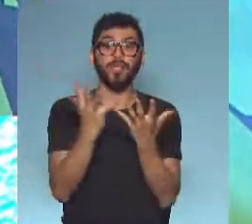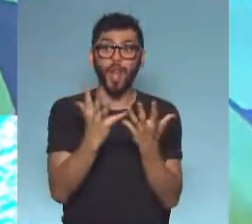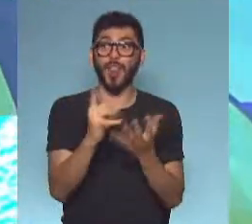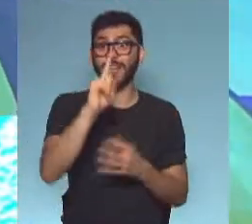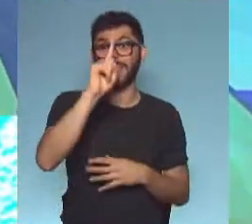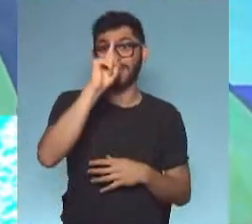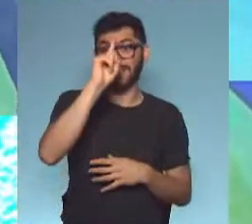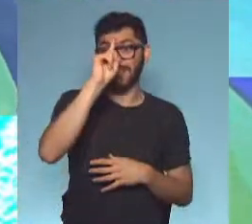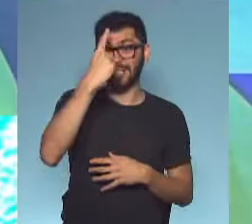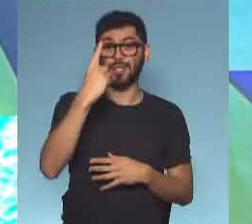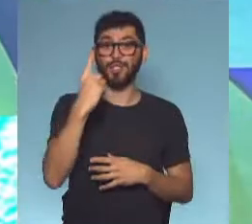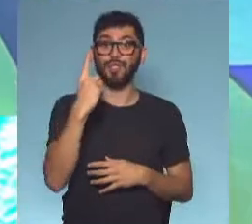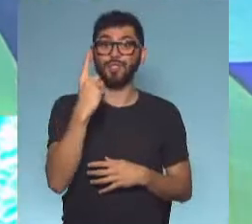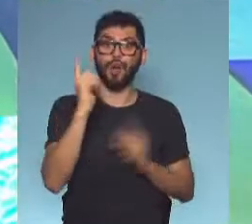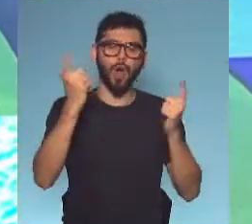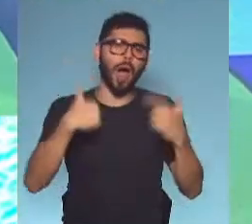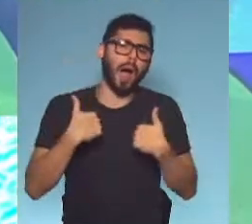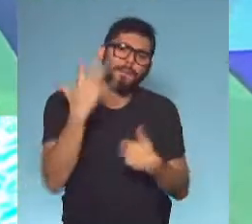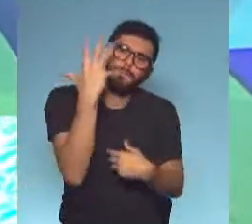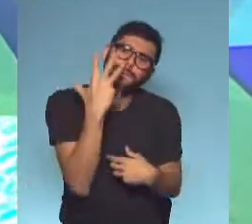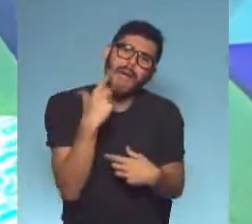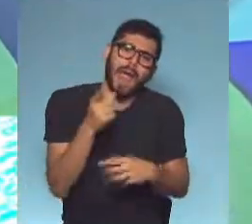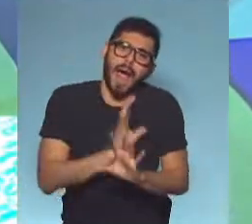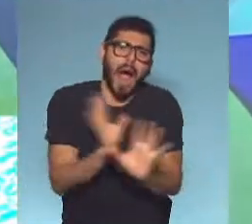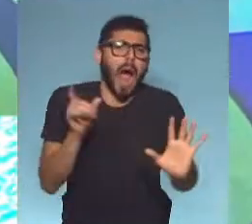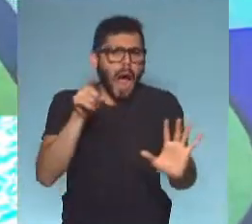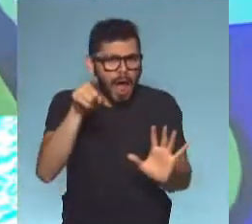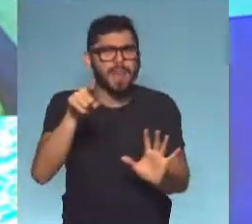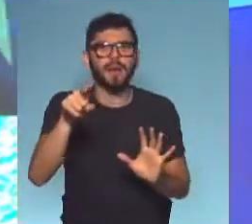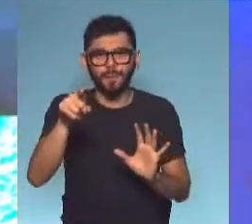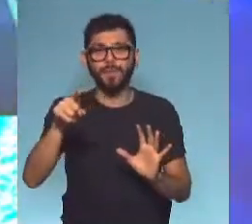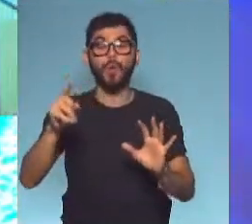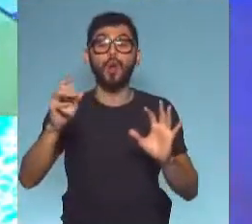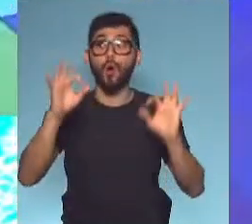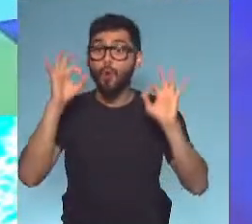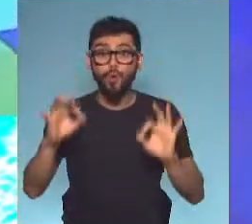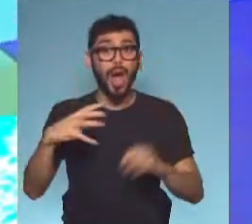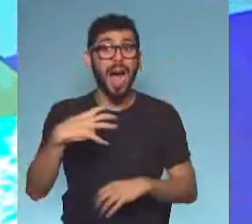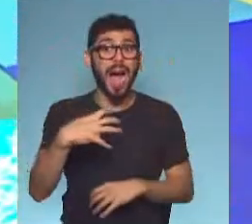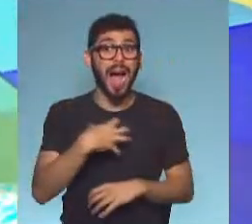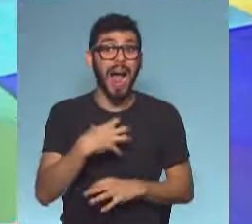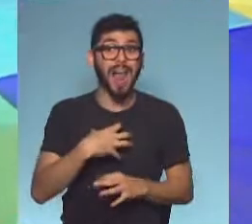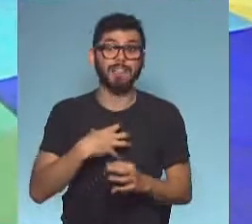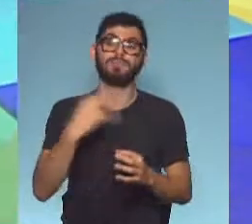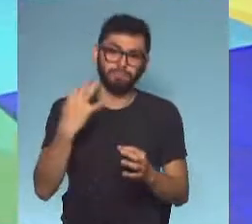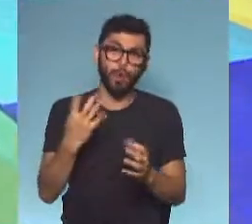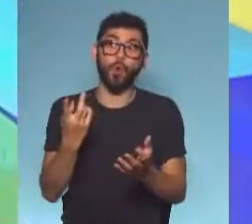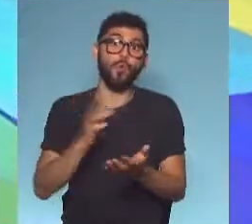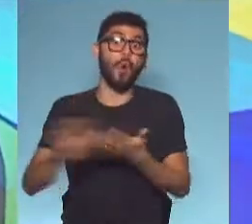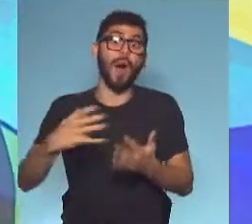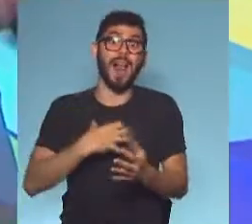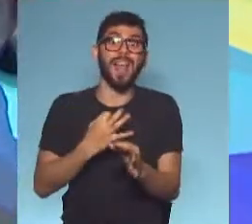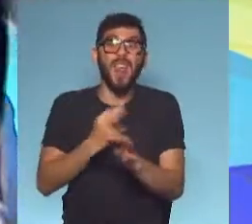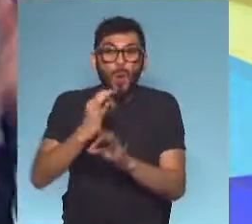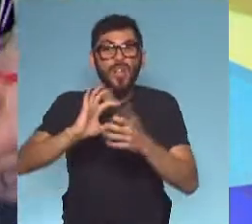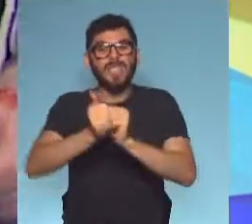vamos a meter a hablar. Eso me encanta, me encanta. Es que me encanta. Acabamos de tener una clase nueva, una nueva clase de educación sexual